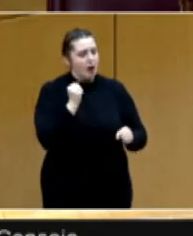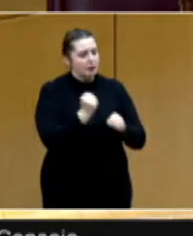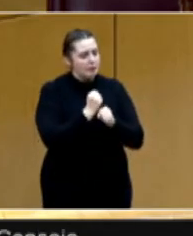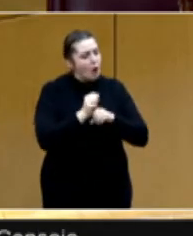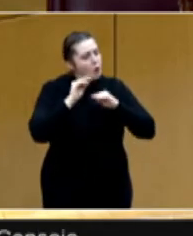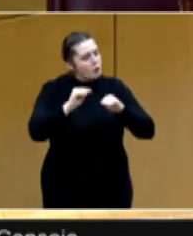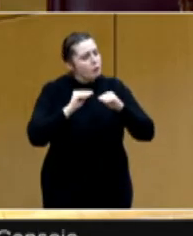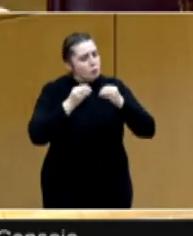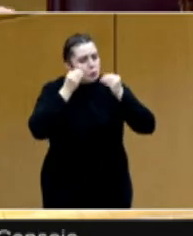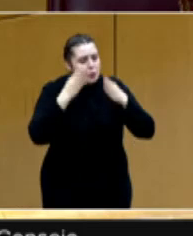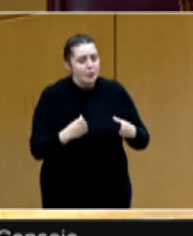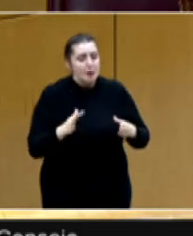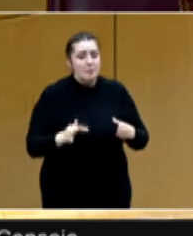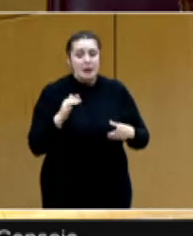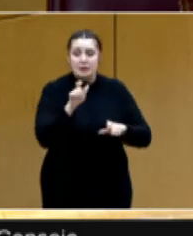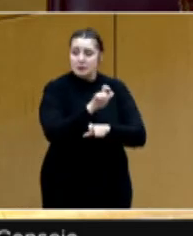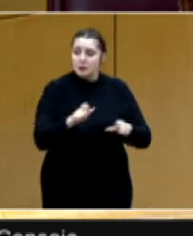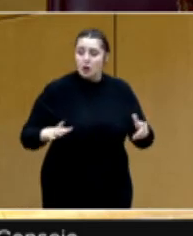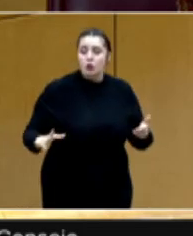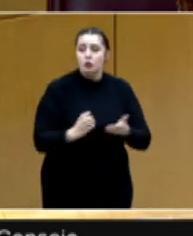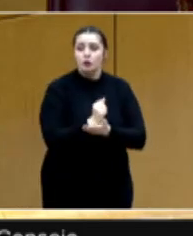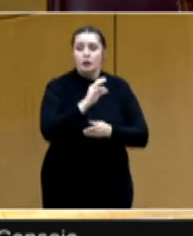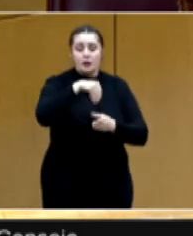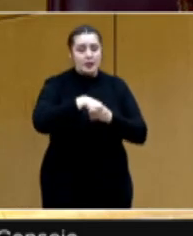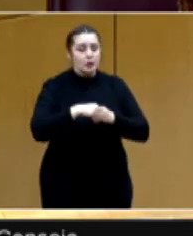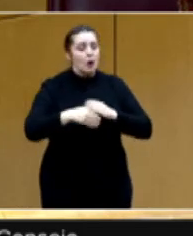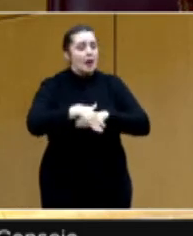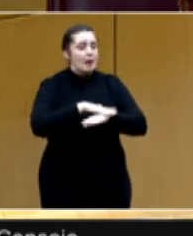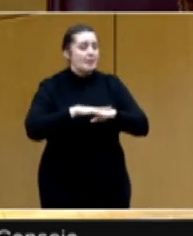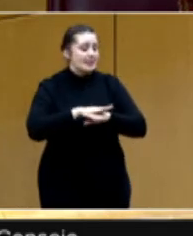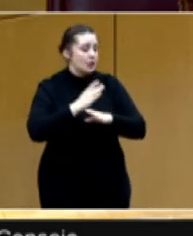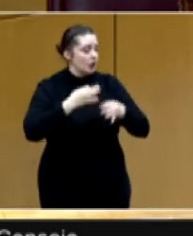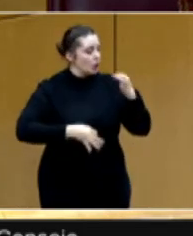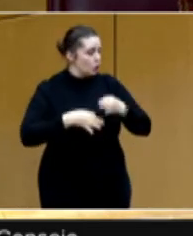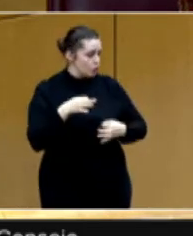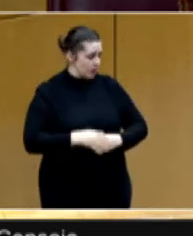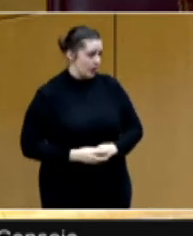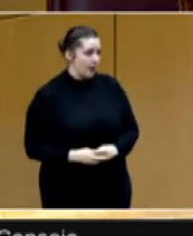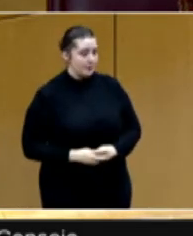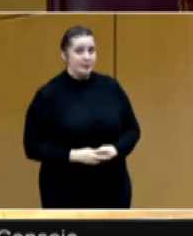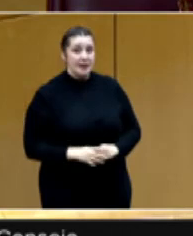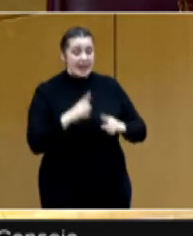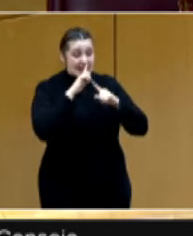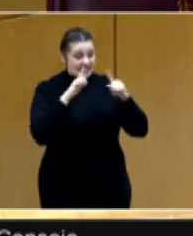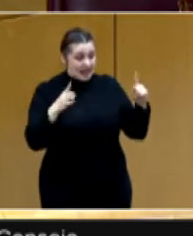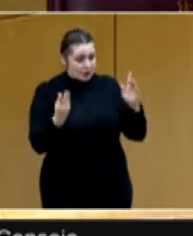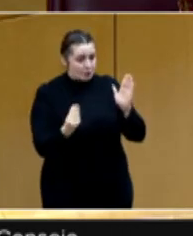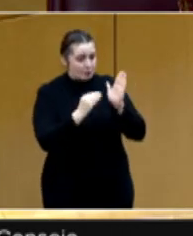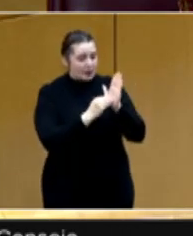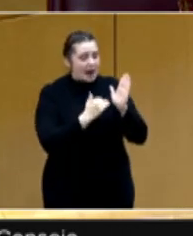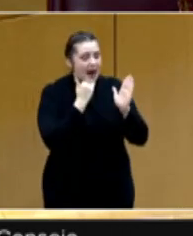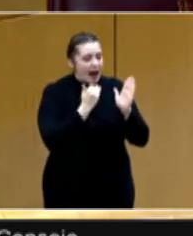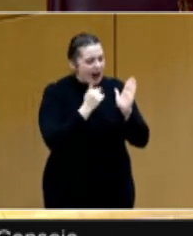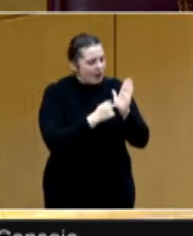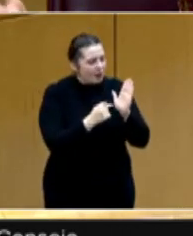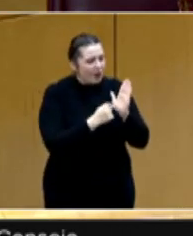y de todo el personal al servicio de la administración de Justicia esta ley ha incorporado algo que se condensa